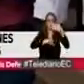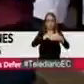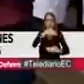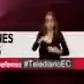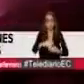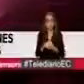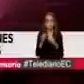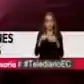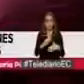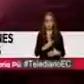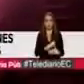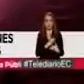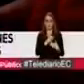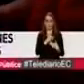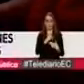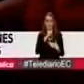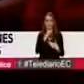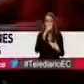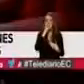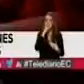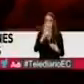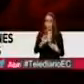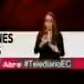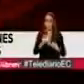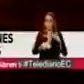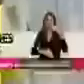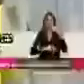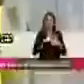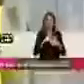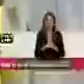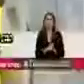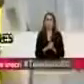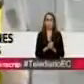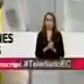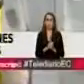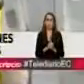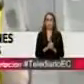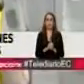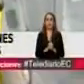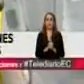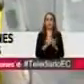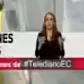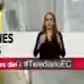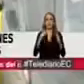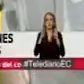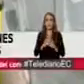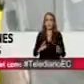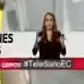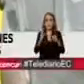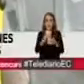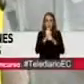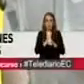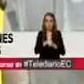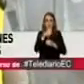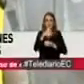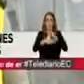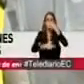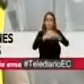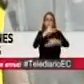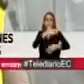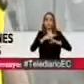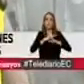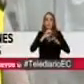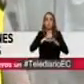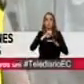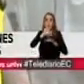de COVID-19, así como en la entrega de ayuda humanitaria. 500 visores protectores para los policías, a los que se les debe